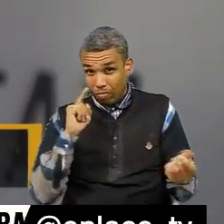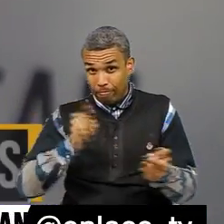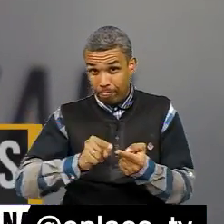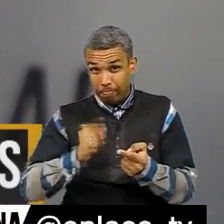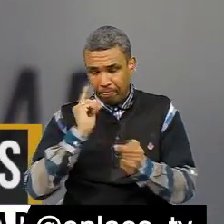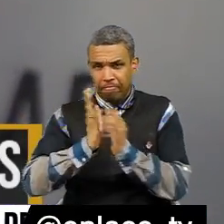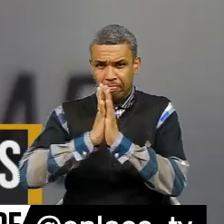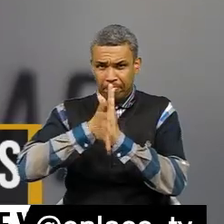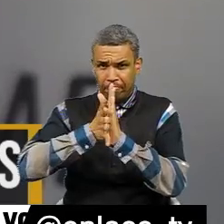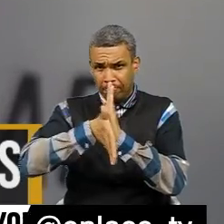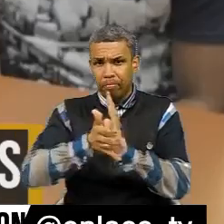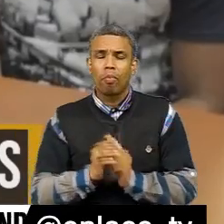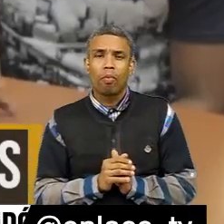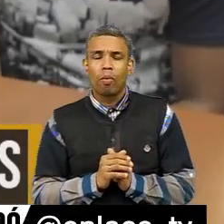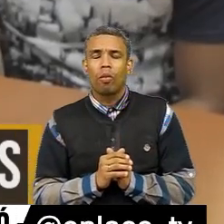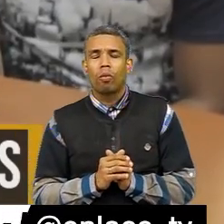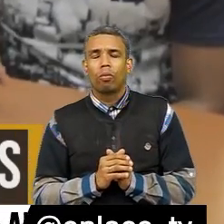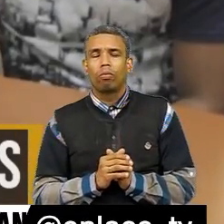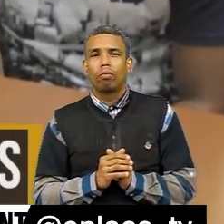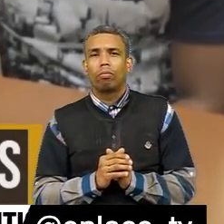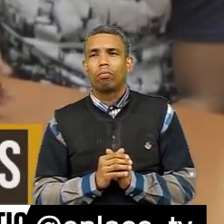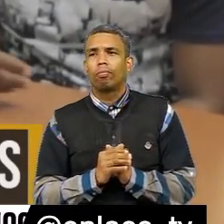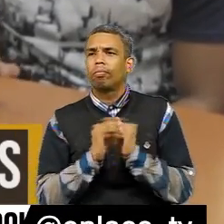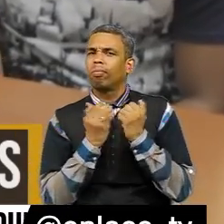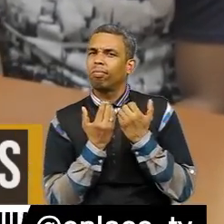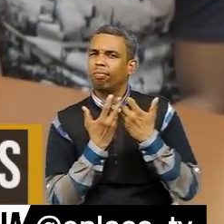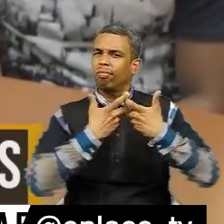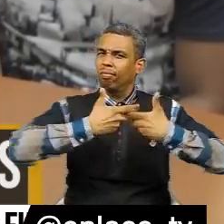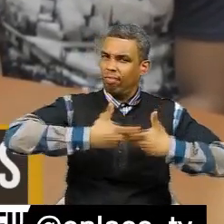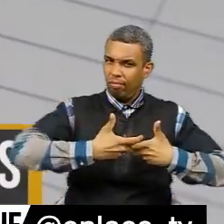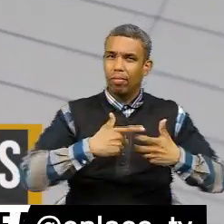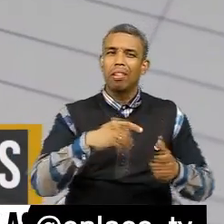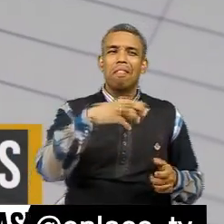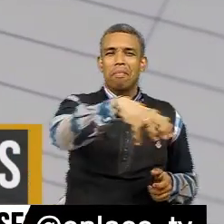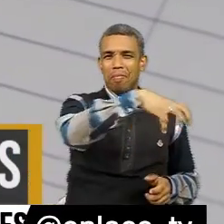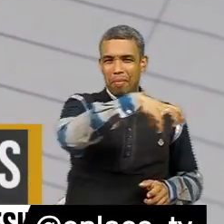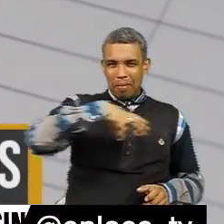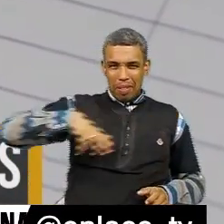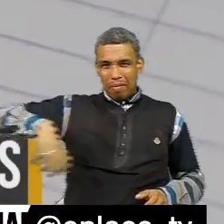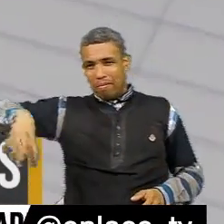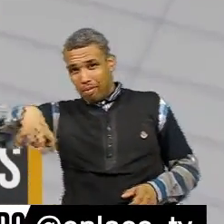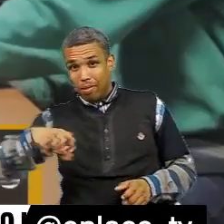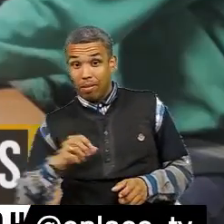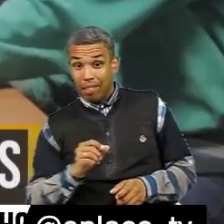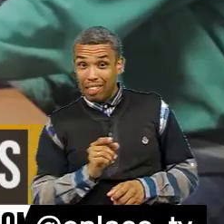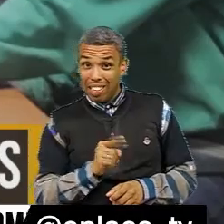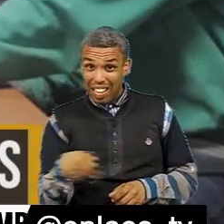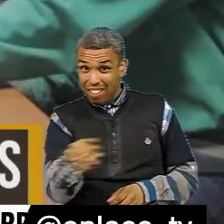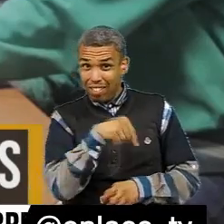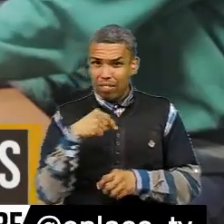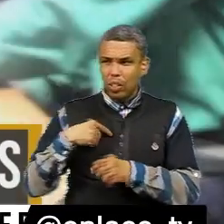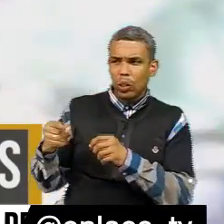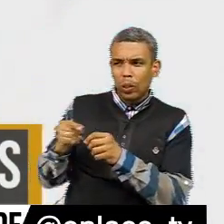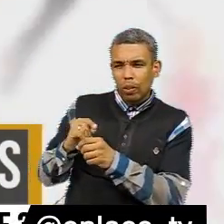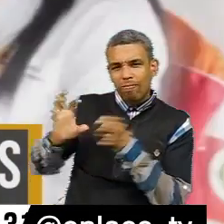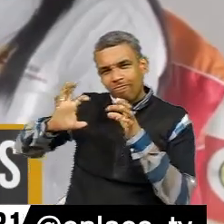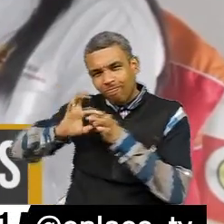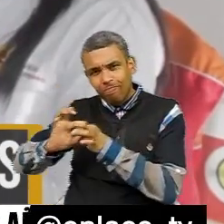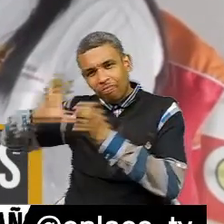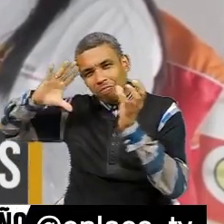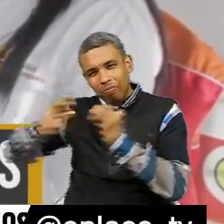Los beneficios que obtienen los empresarios a través del Programa 40.000 Primeros Empleos se ven reflejados en la disminución de costos de operación.